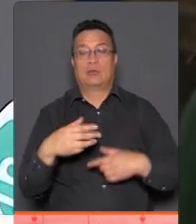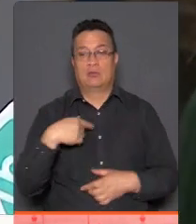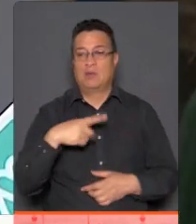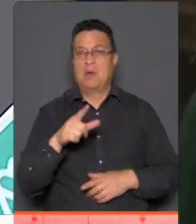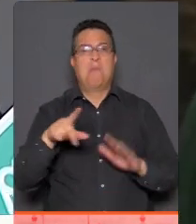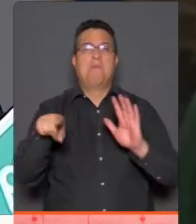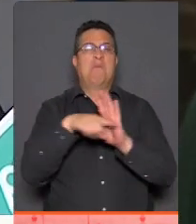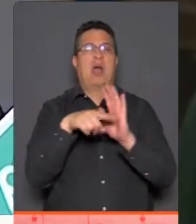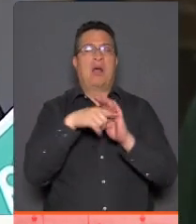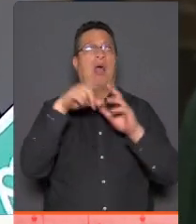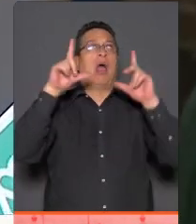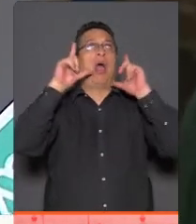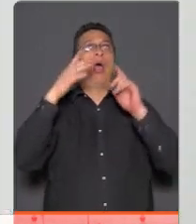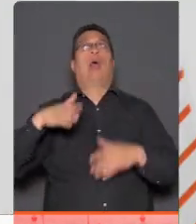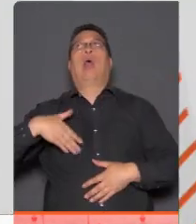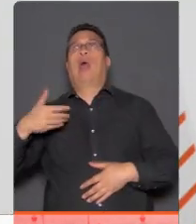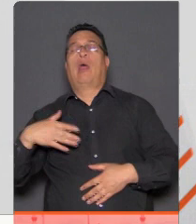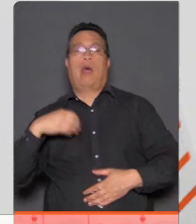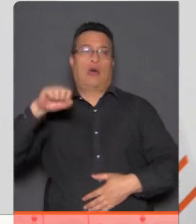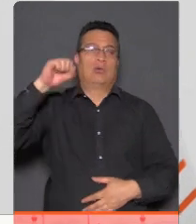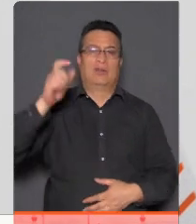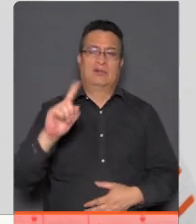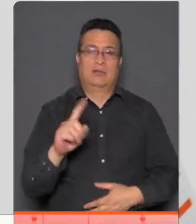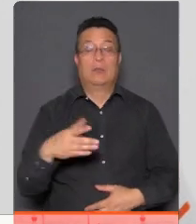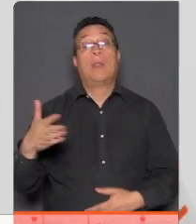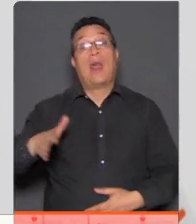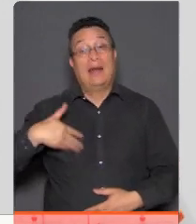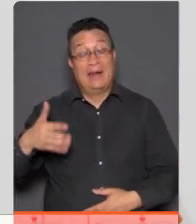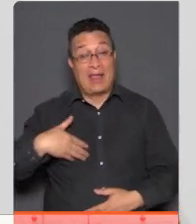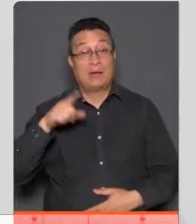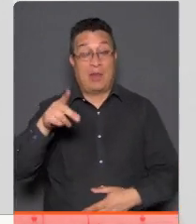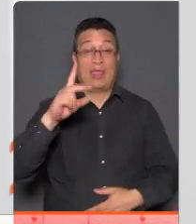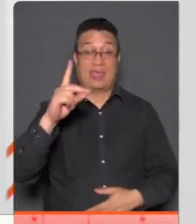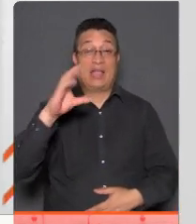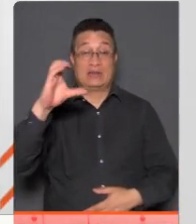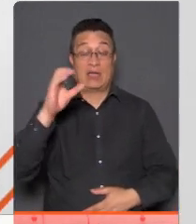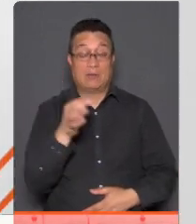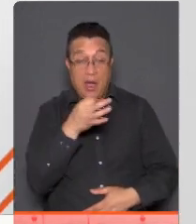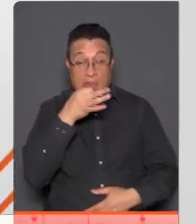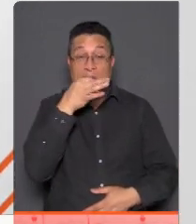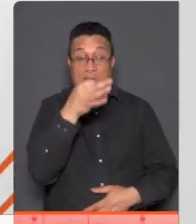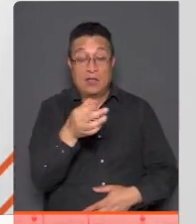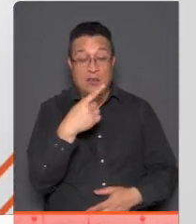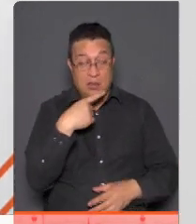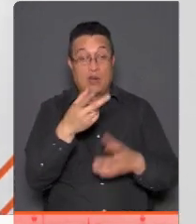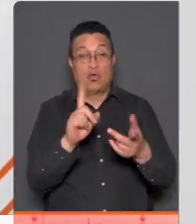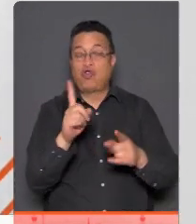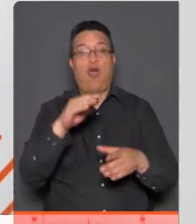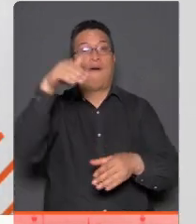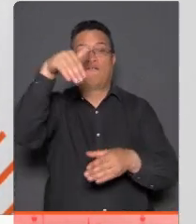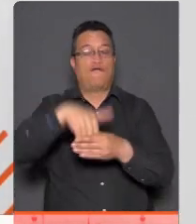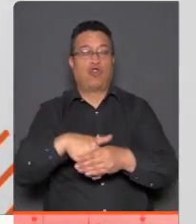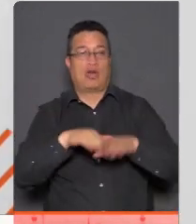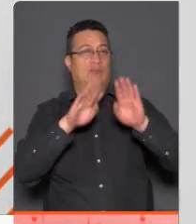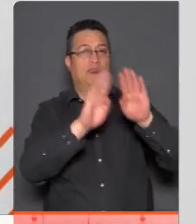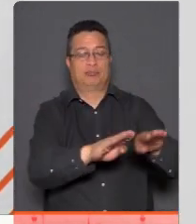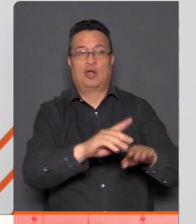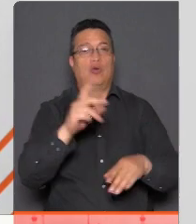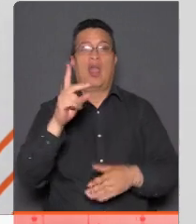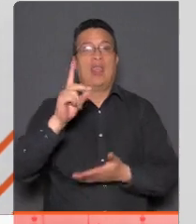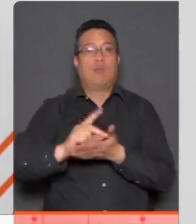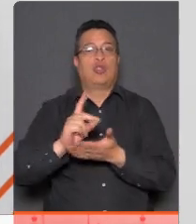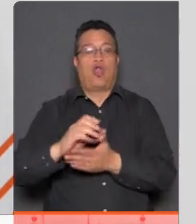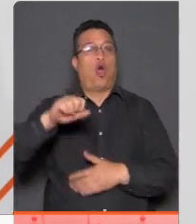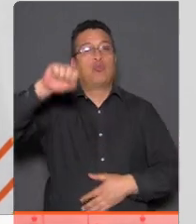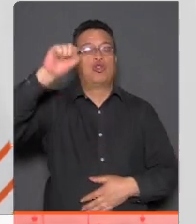de victimizarse al Partido Comunista. Lamento que la bancada DC haya señalado de manera explícita que no votarán por ningún diputado o diputada